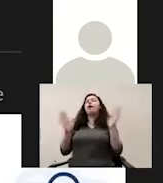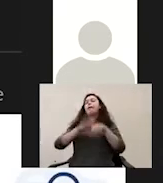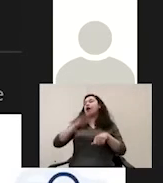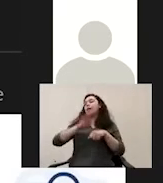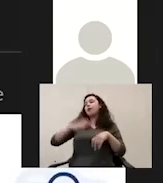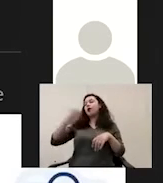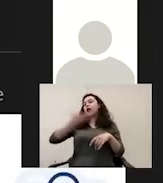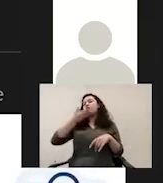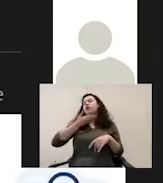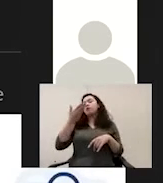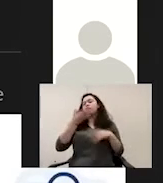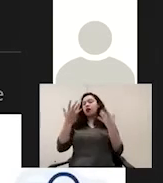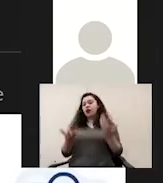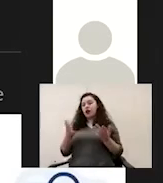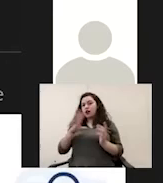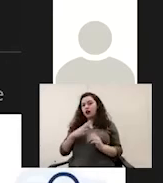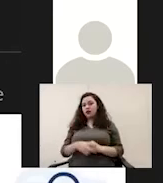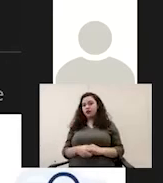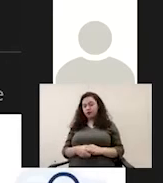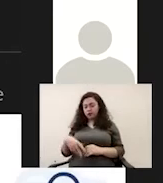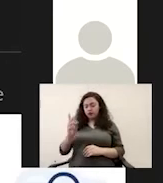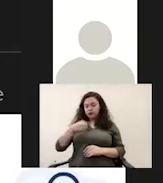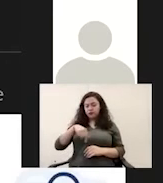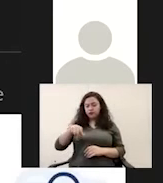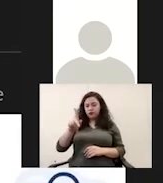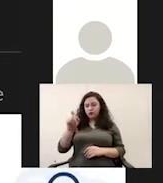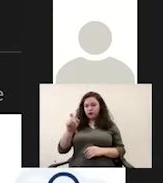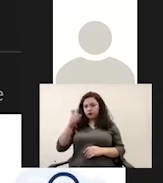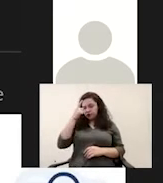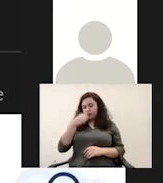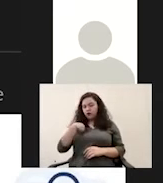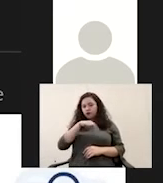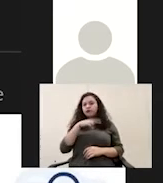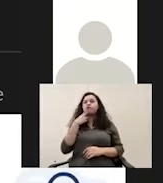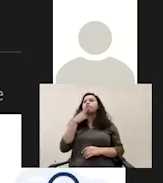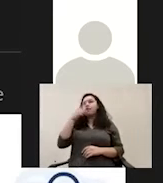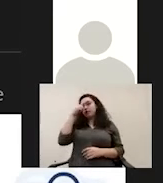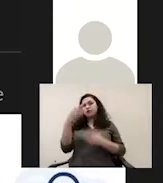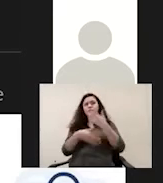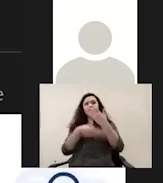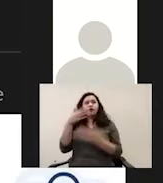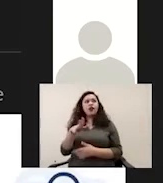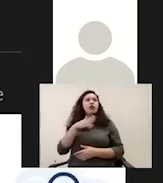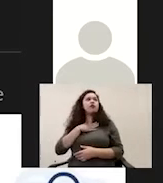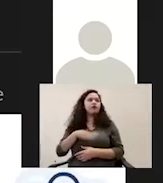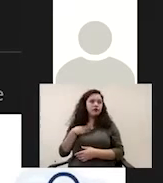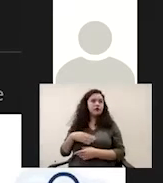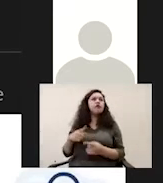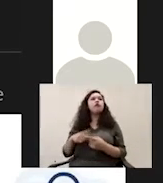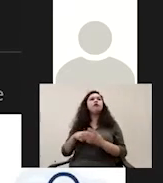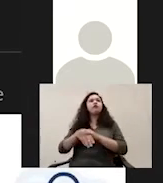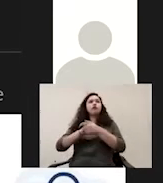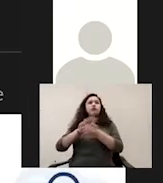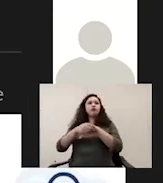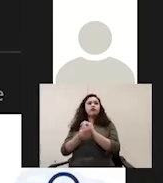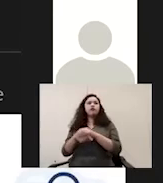se presenta. Pero el agua que utilizamos para servicios, baño, lavado de manos, lavado